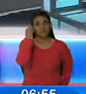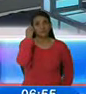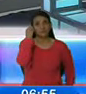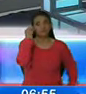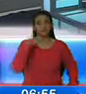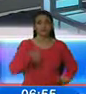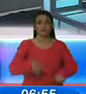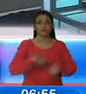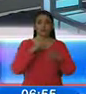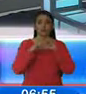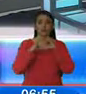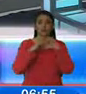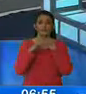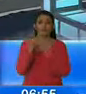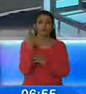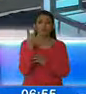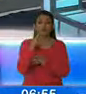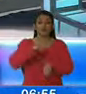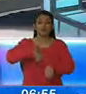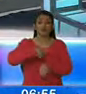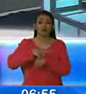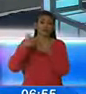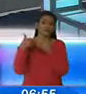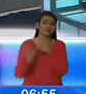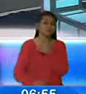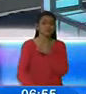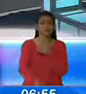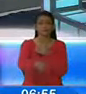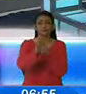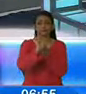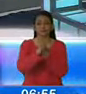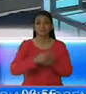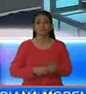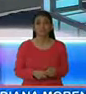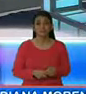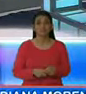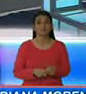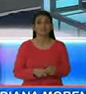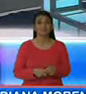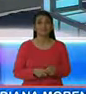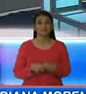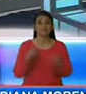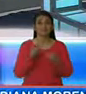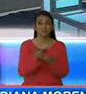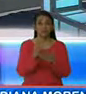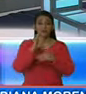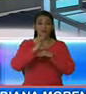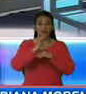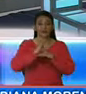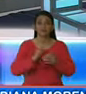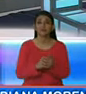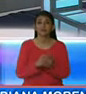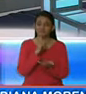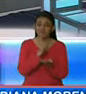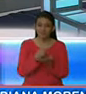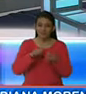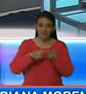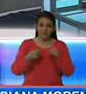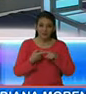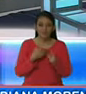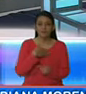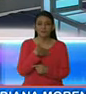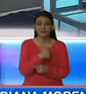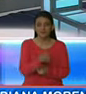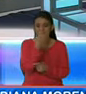del país. Estuvimos al aire 18 horas consecutivas, mostrando la información del país. Así es, Robert. Amigos televidentes, ¿cómo